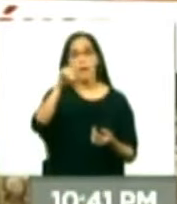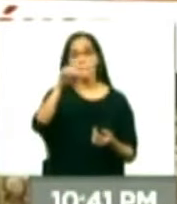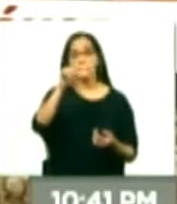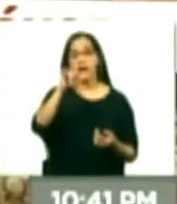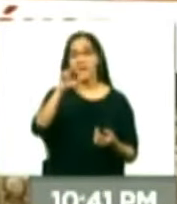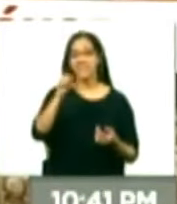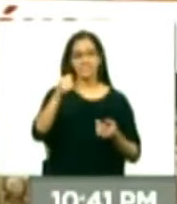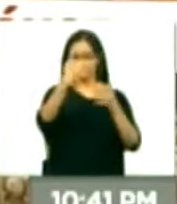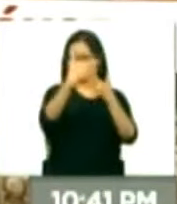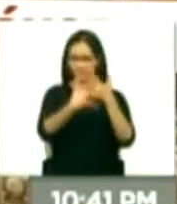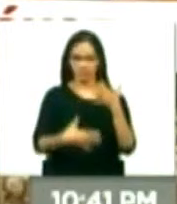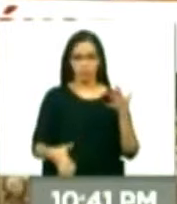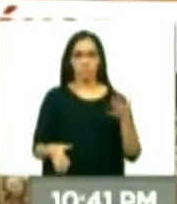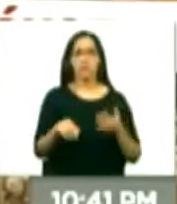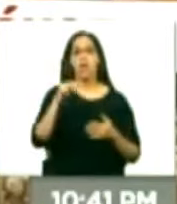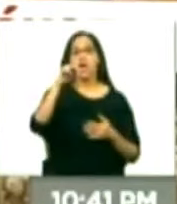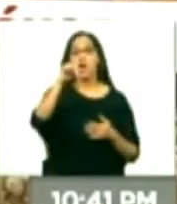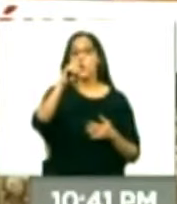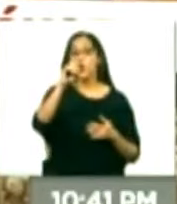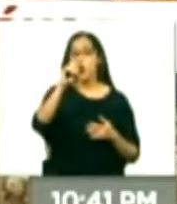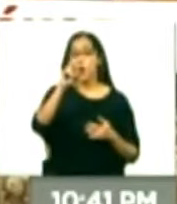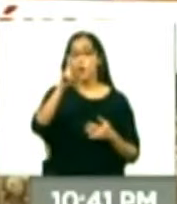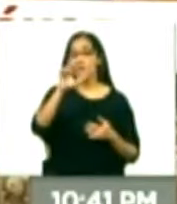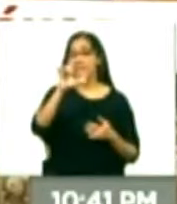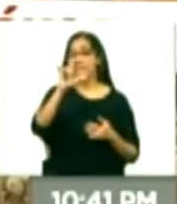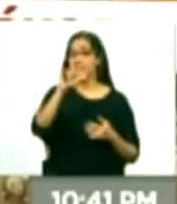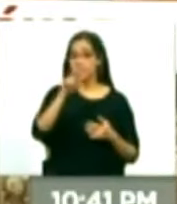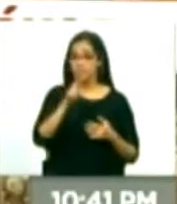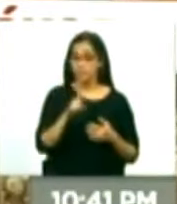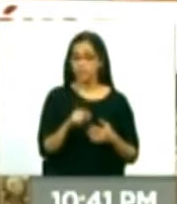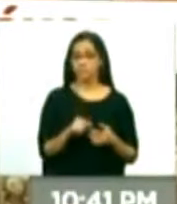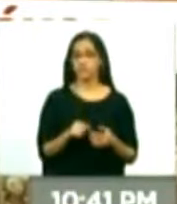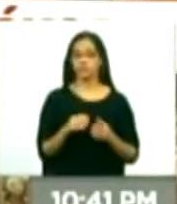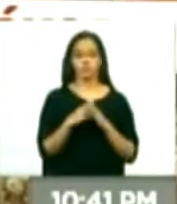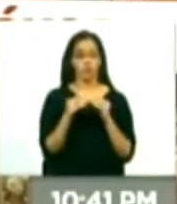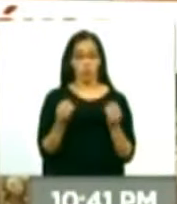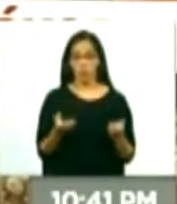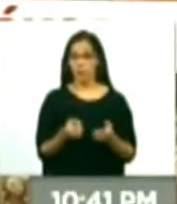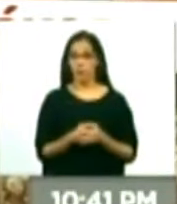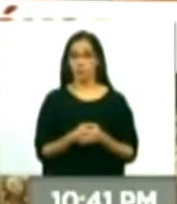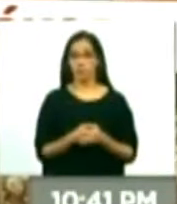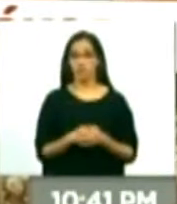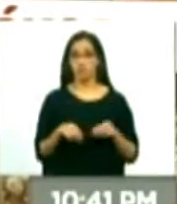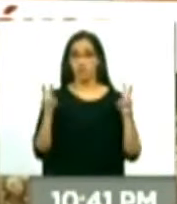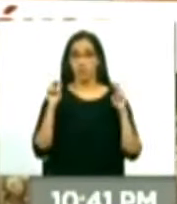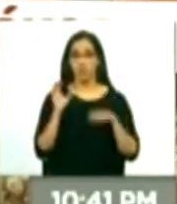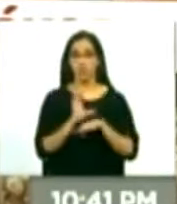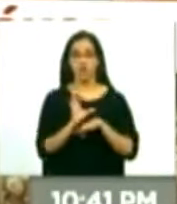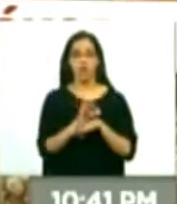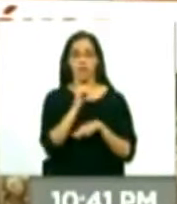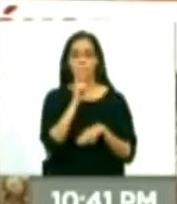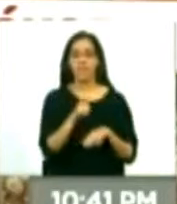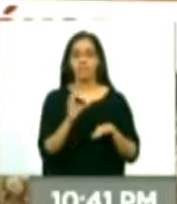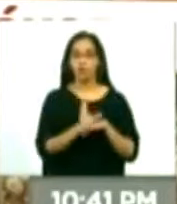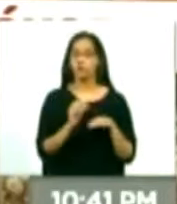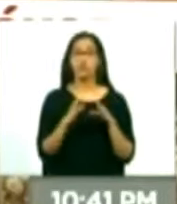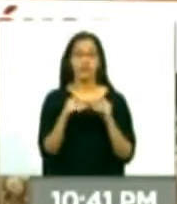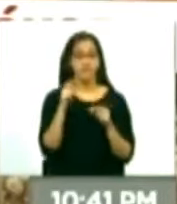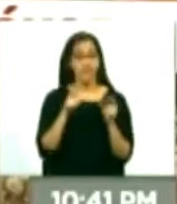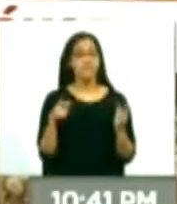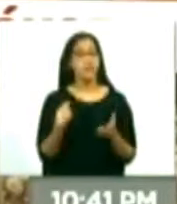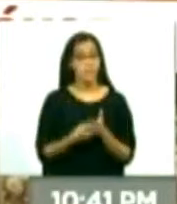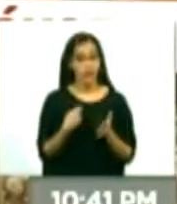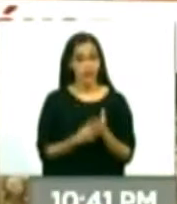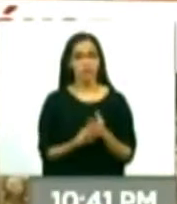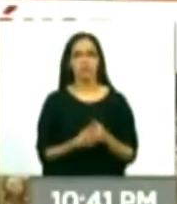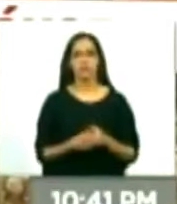toda esta gente, Novelli, toda esta gente, el ciudadano, el supuesto ciudadano, el mal ciudadano, toda esa gente que les pagan, pues.